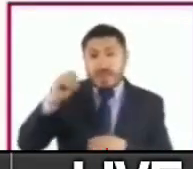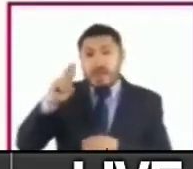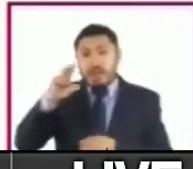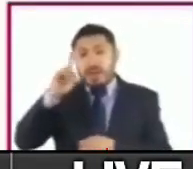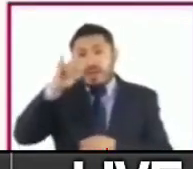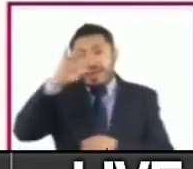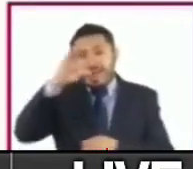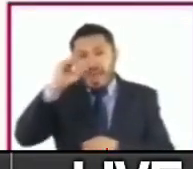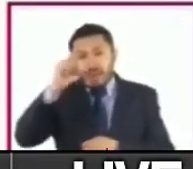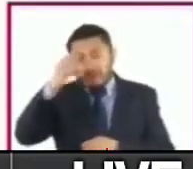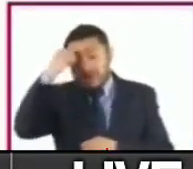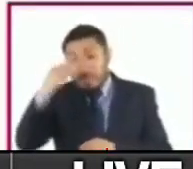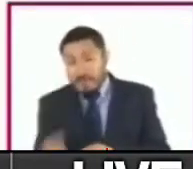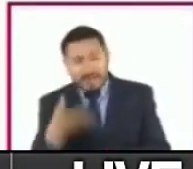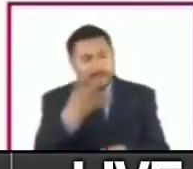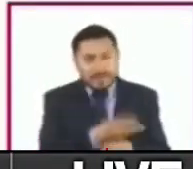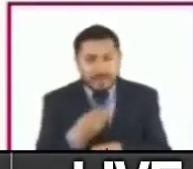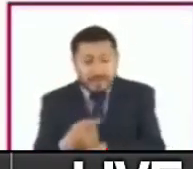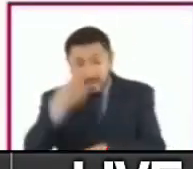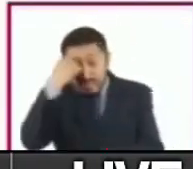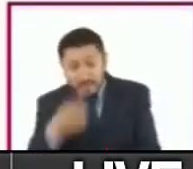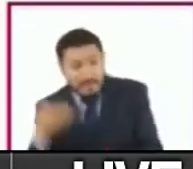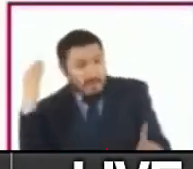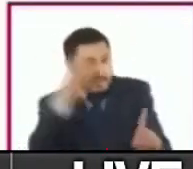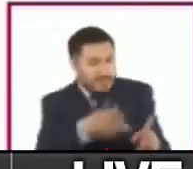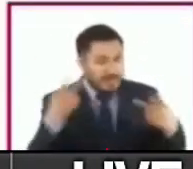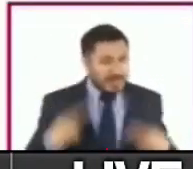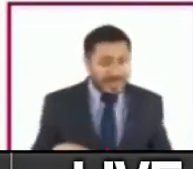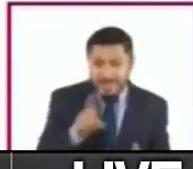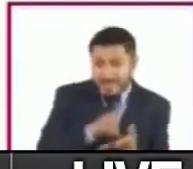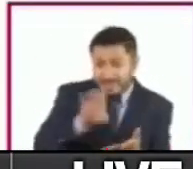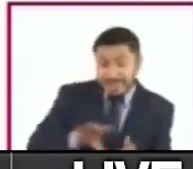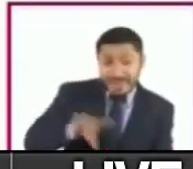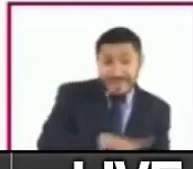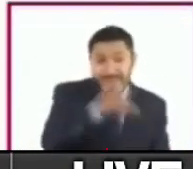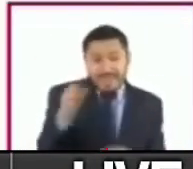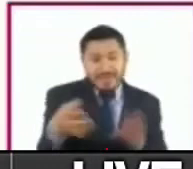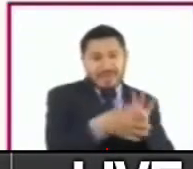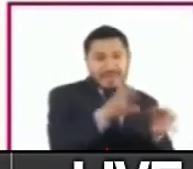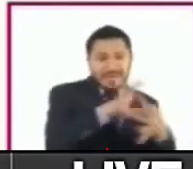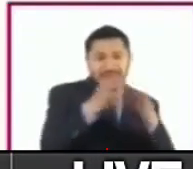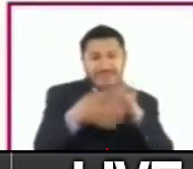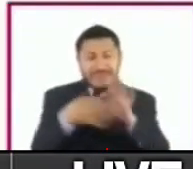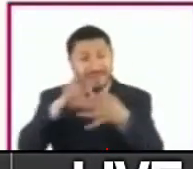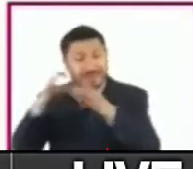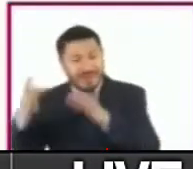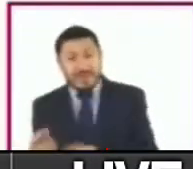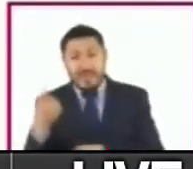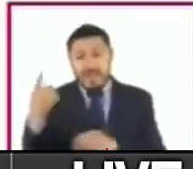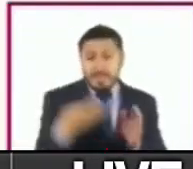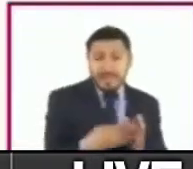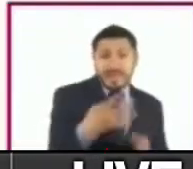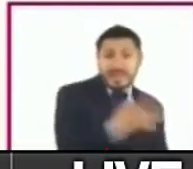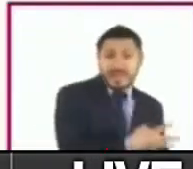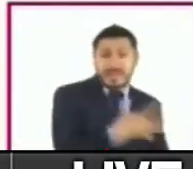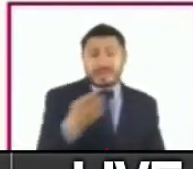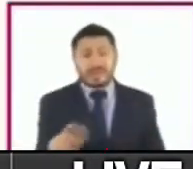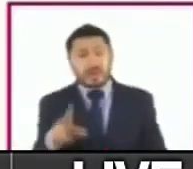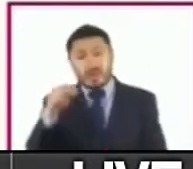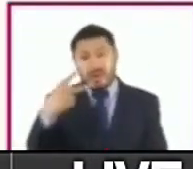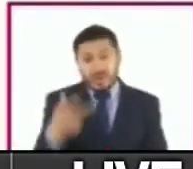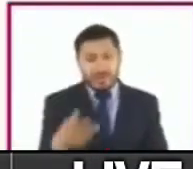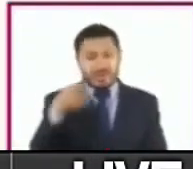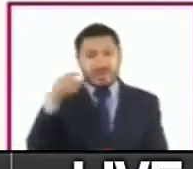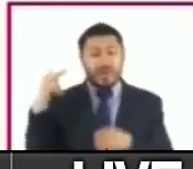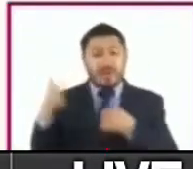con discapacidad, y se convirtió en deporte paralímpico en 1988 en los Juegos de Seúl. Este